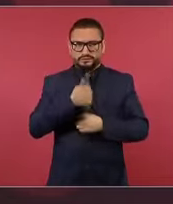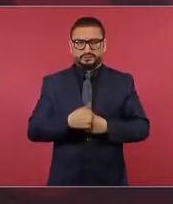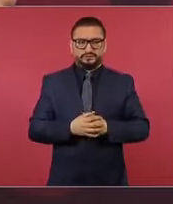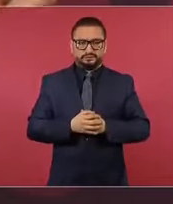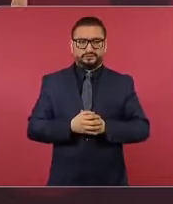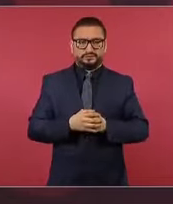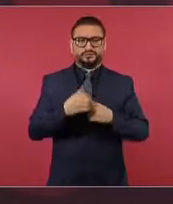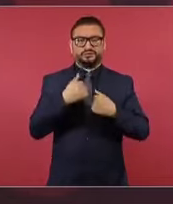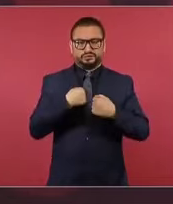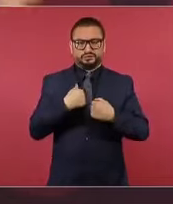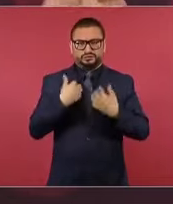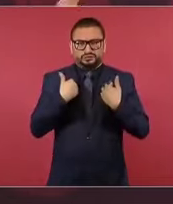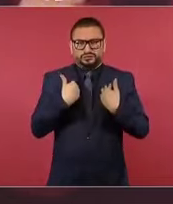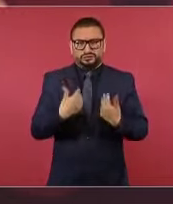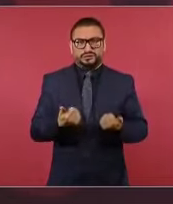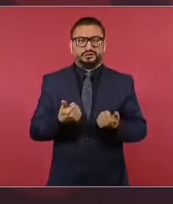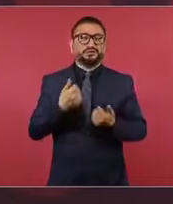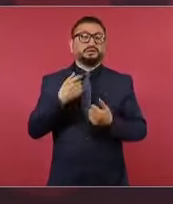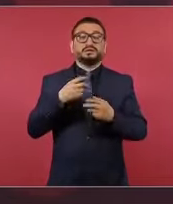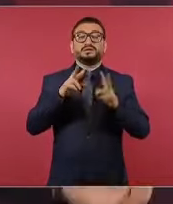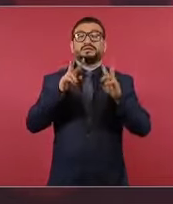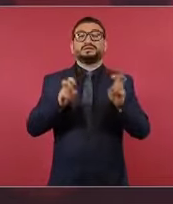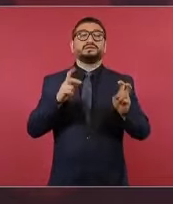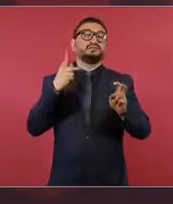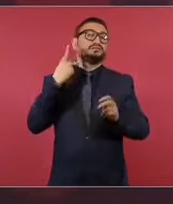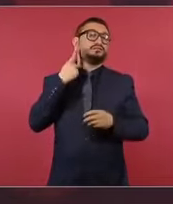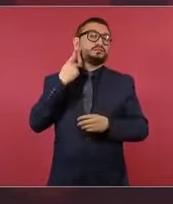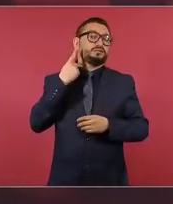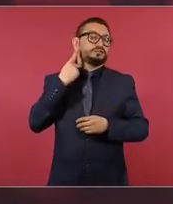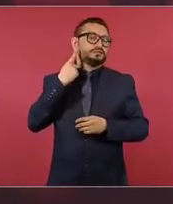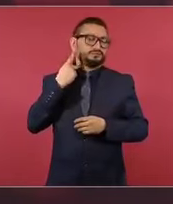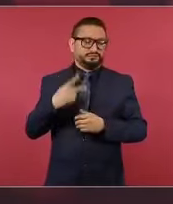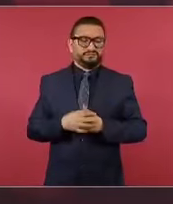Yo entiendo, pues, que políticamente